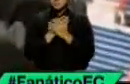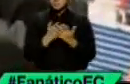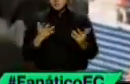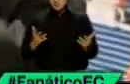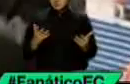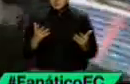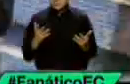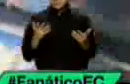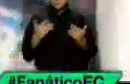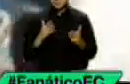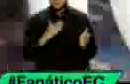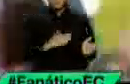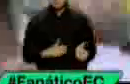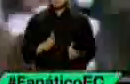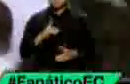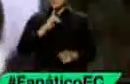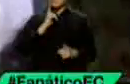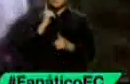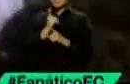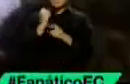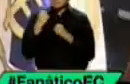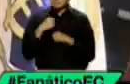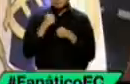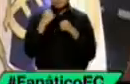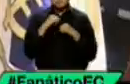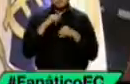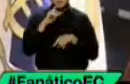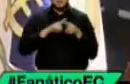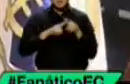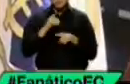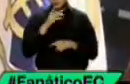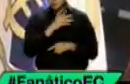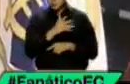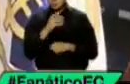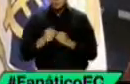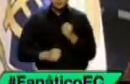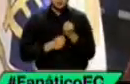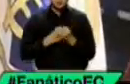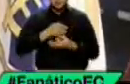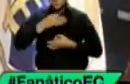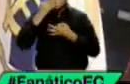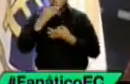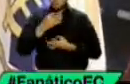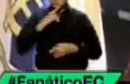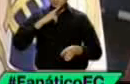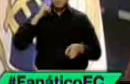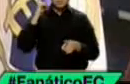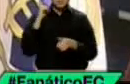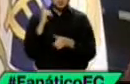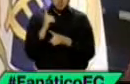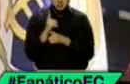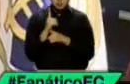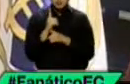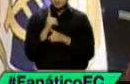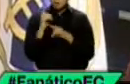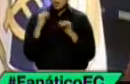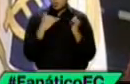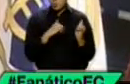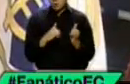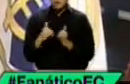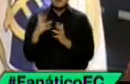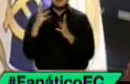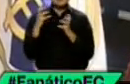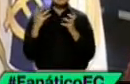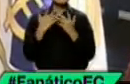Con humildad enseñaré al míster y a mi compañero que estoy listo para ayudar.